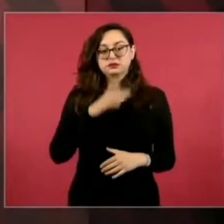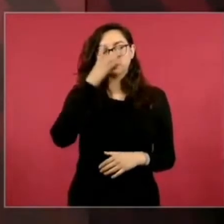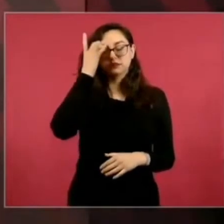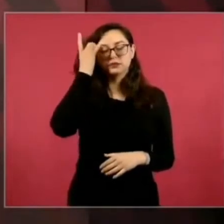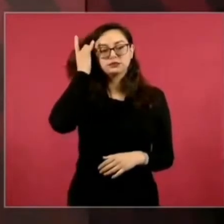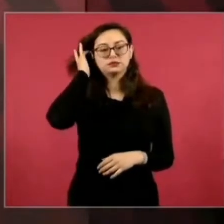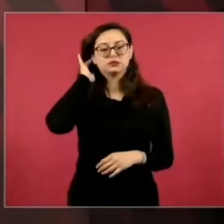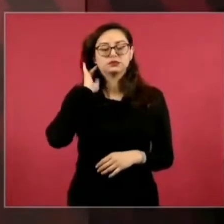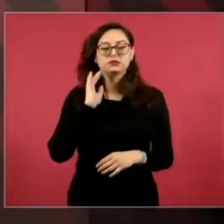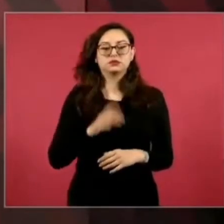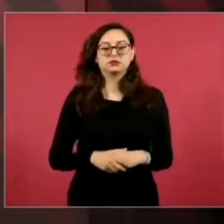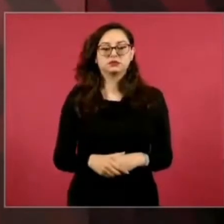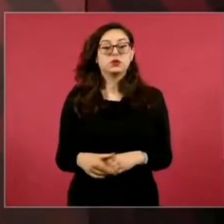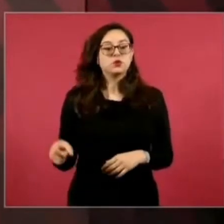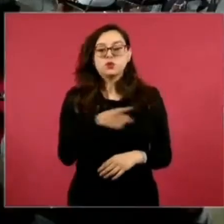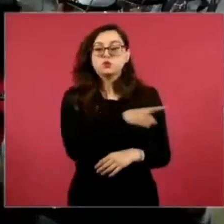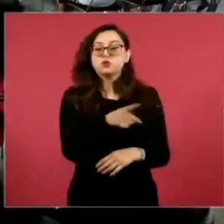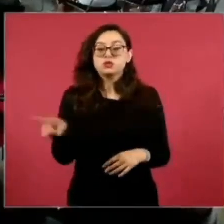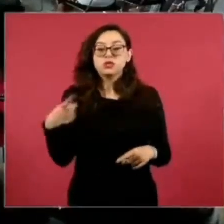pitcher de ustedes?